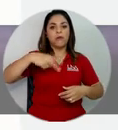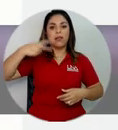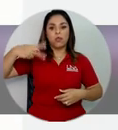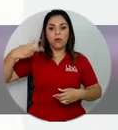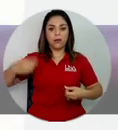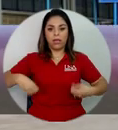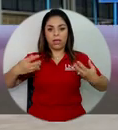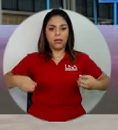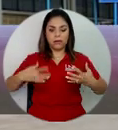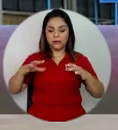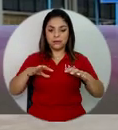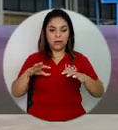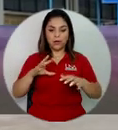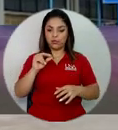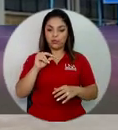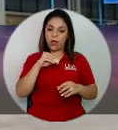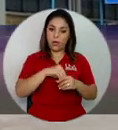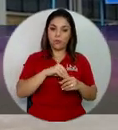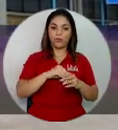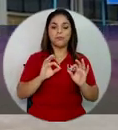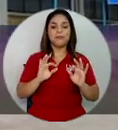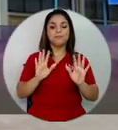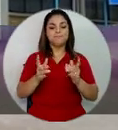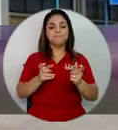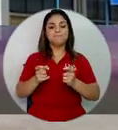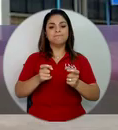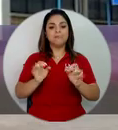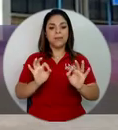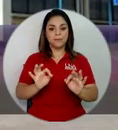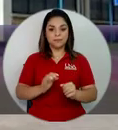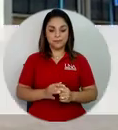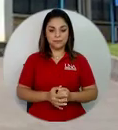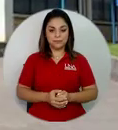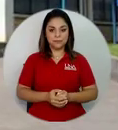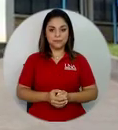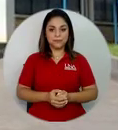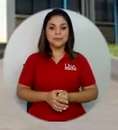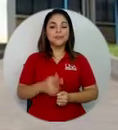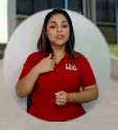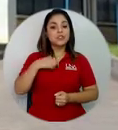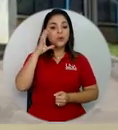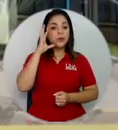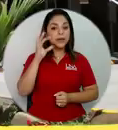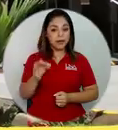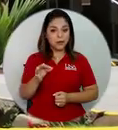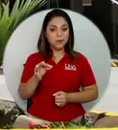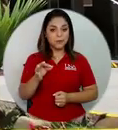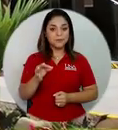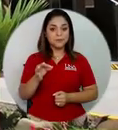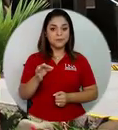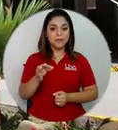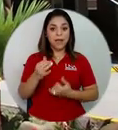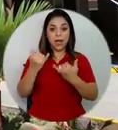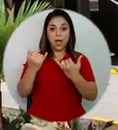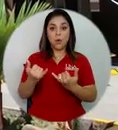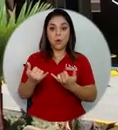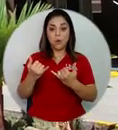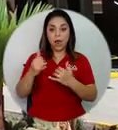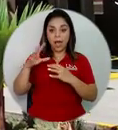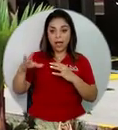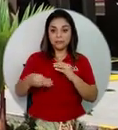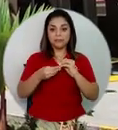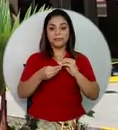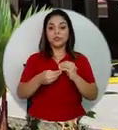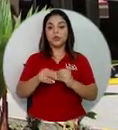se duplican, digamos, las actividades. Y creo que al entrar